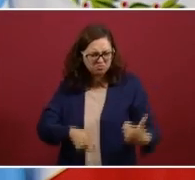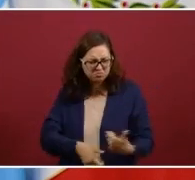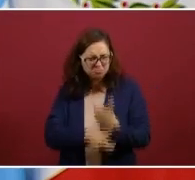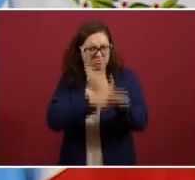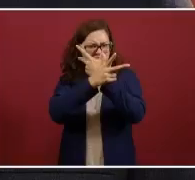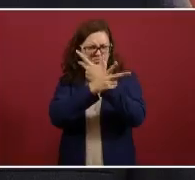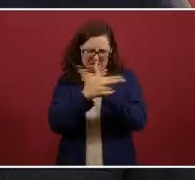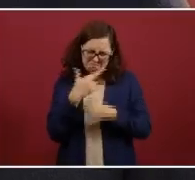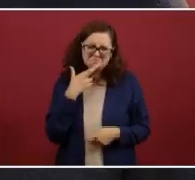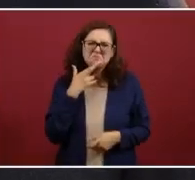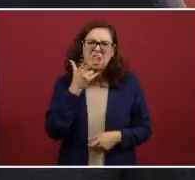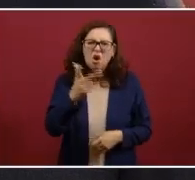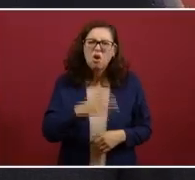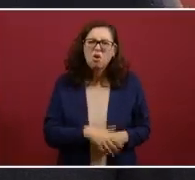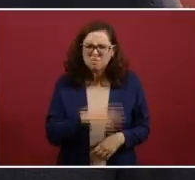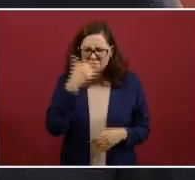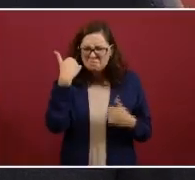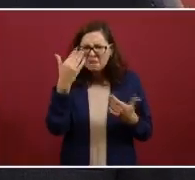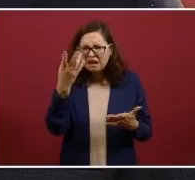hacerlo